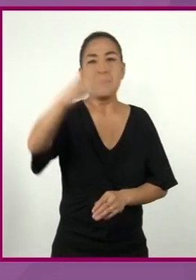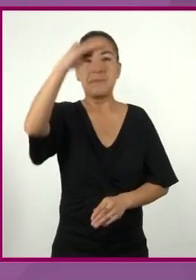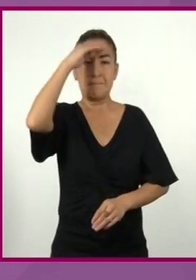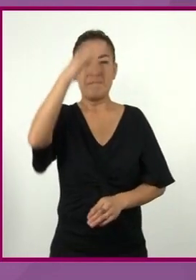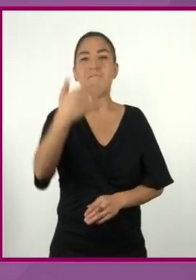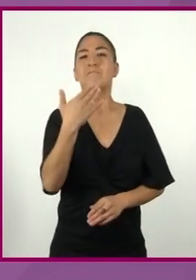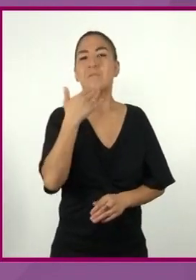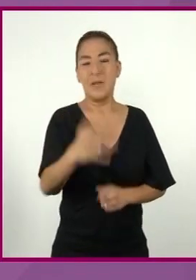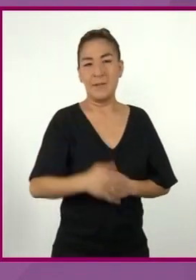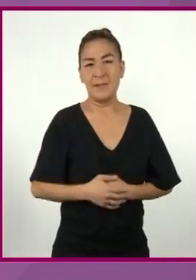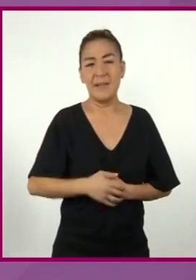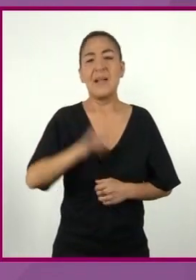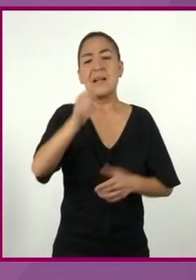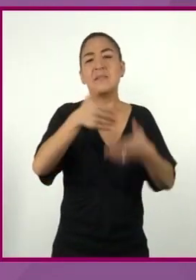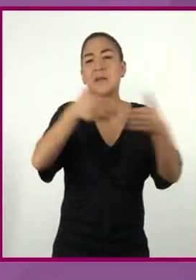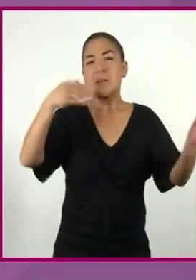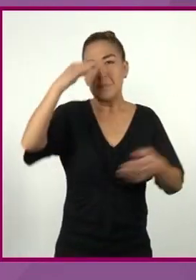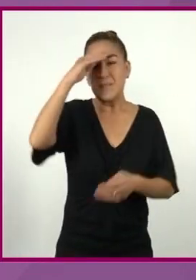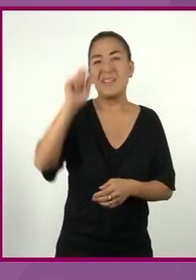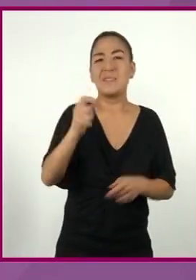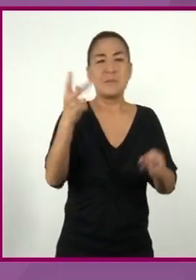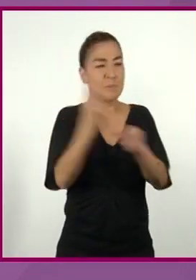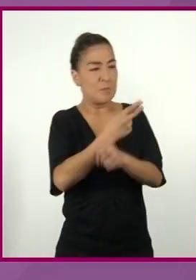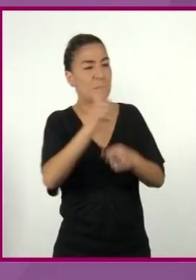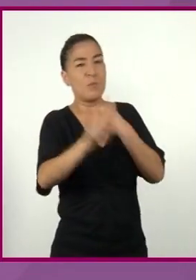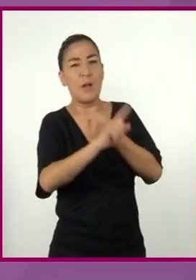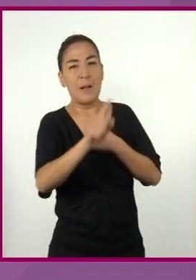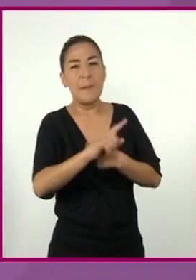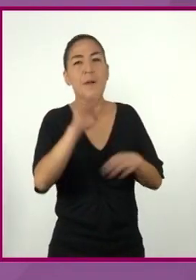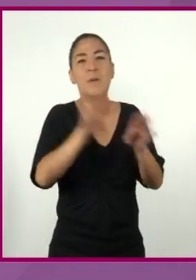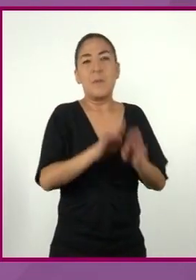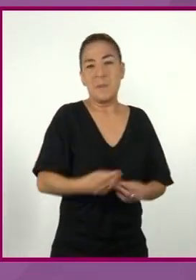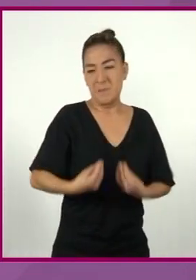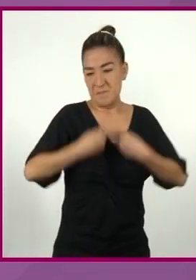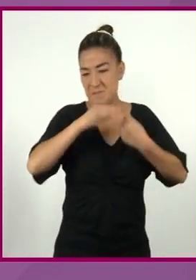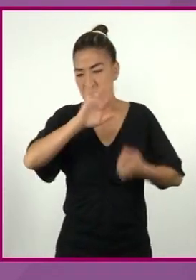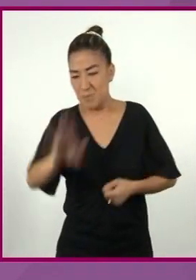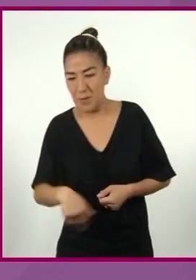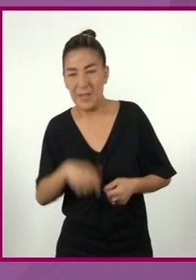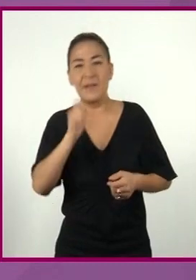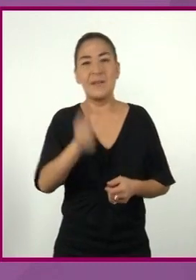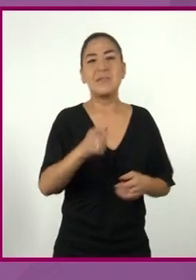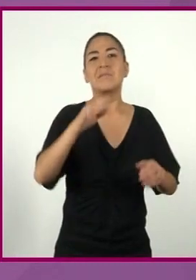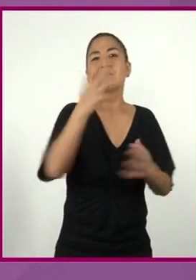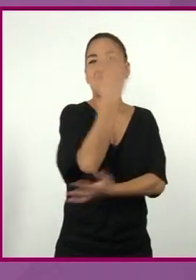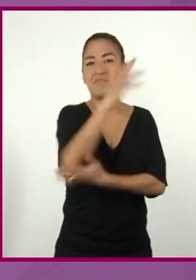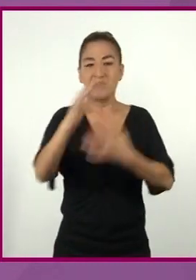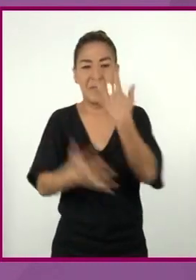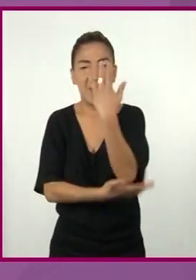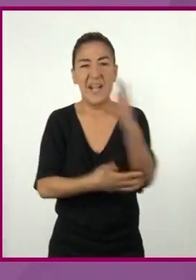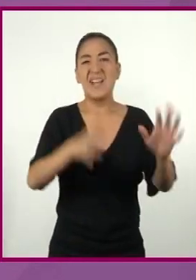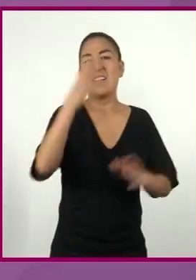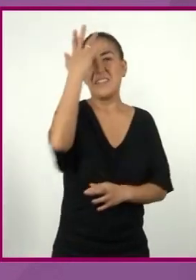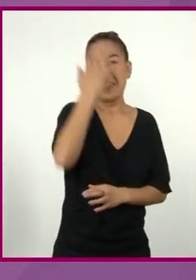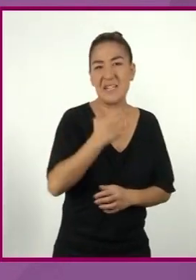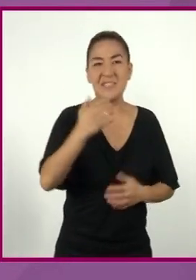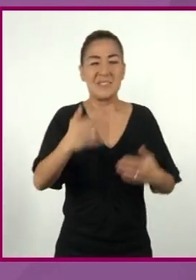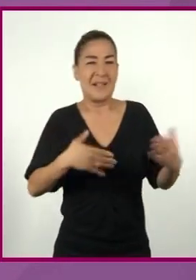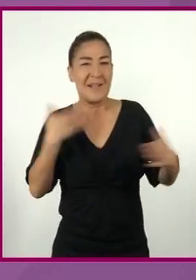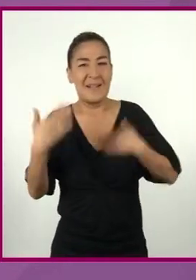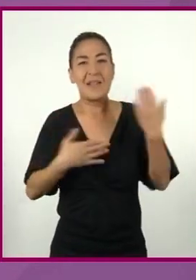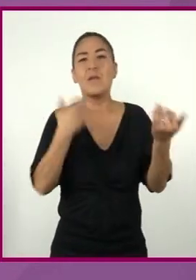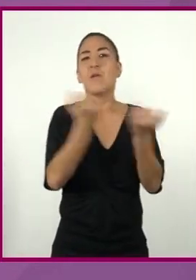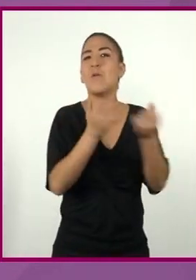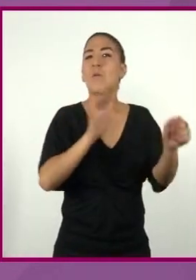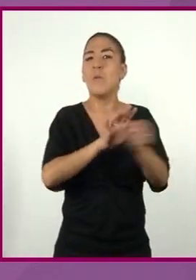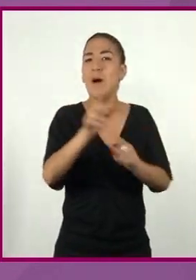pensador. Reflexionaba sobre el más allá, sobre la vida y la muerte, la naturaleza y sobre la tristeza y la alegría. ¿Y cuál fue el fruto de